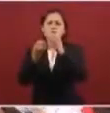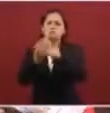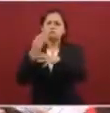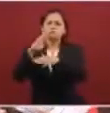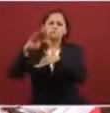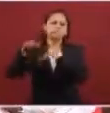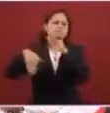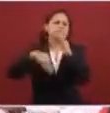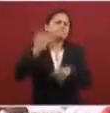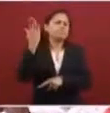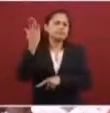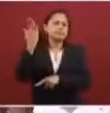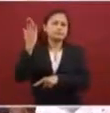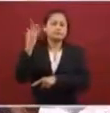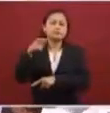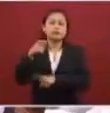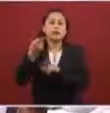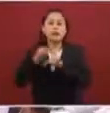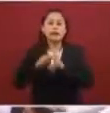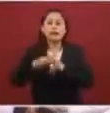la pintura mural